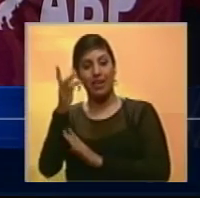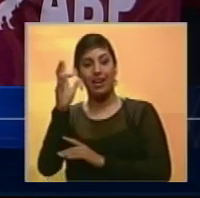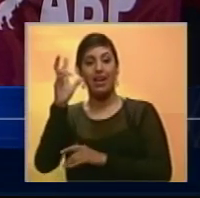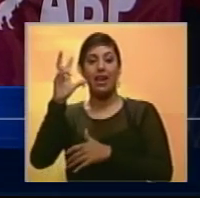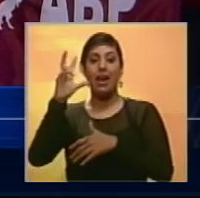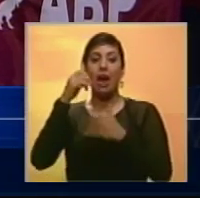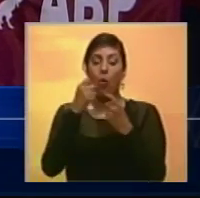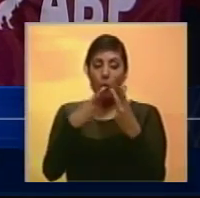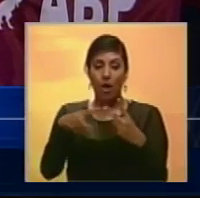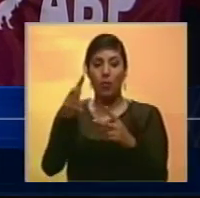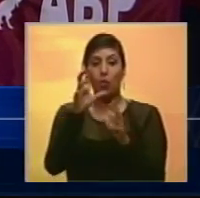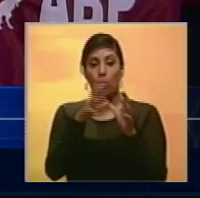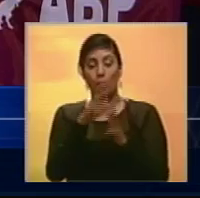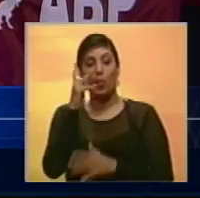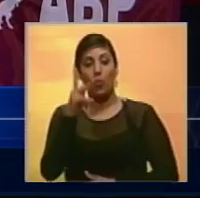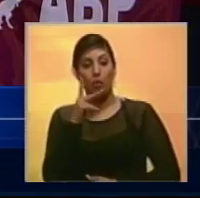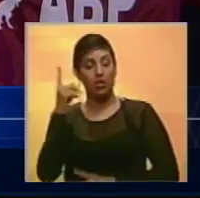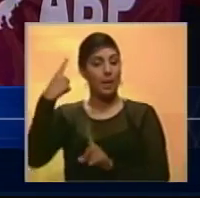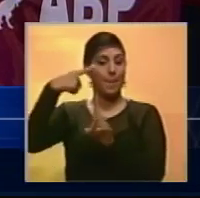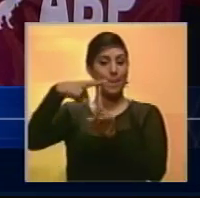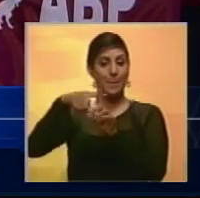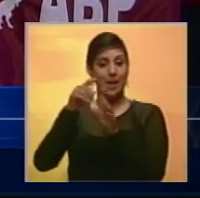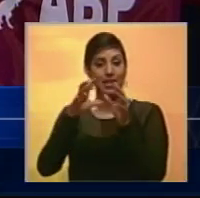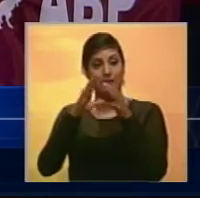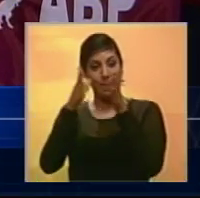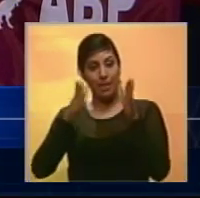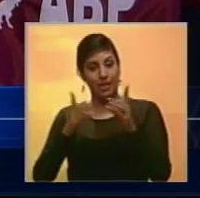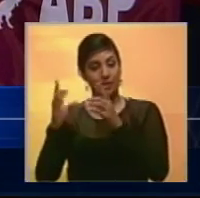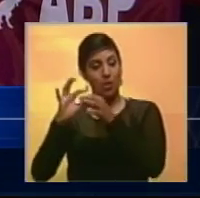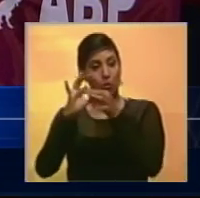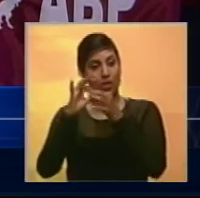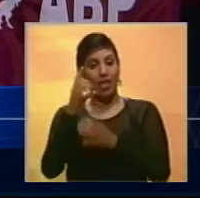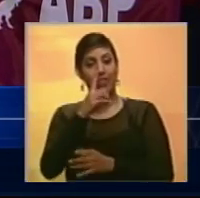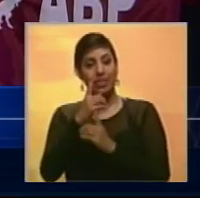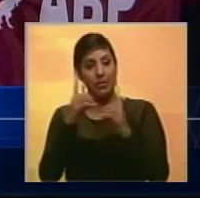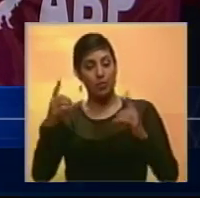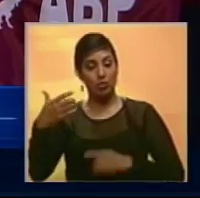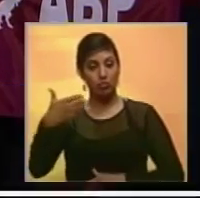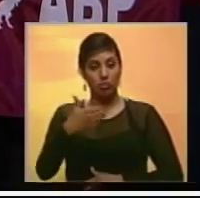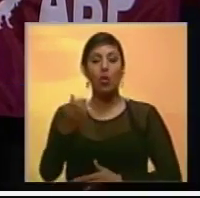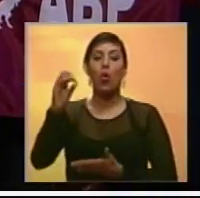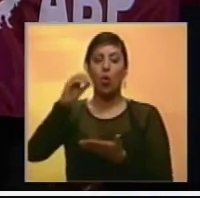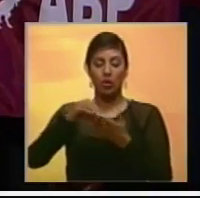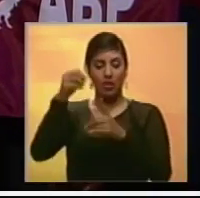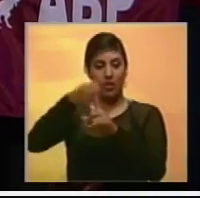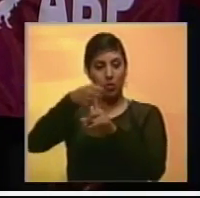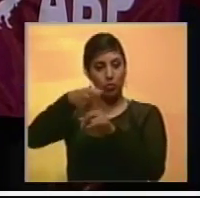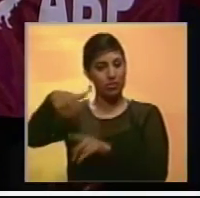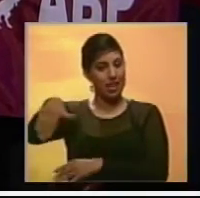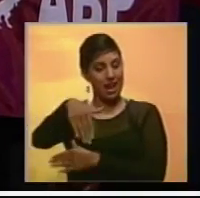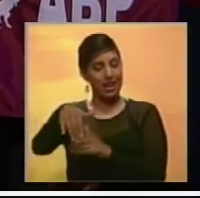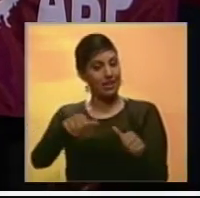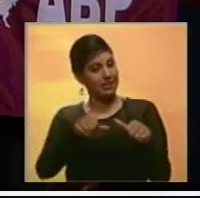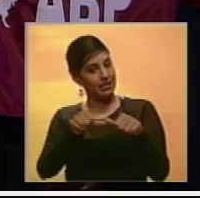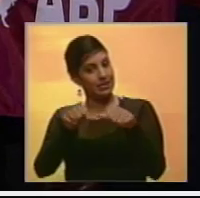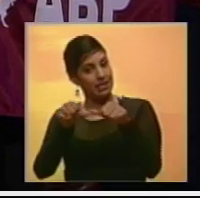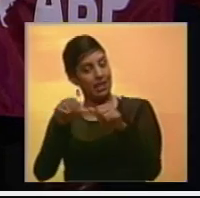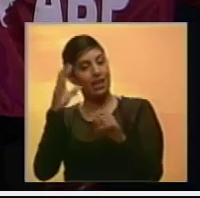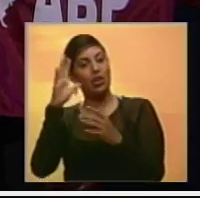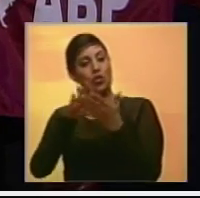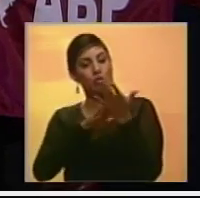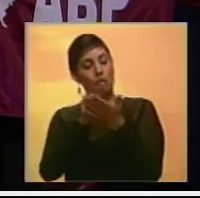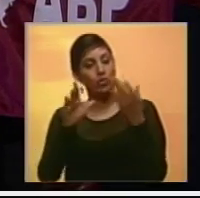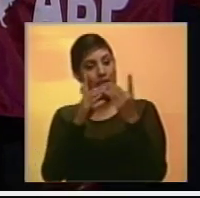de dirigentes de otros partidos políticos sumados a la mesa de la Unidad Democrática, quienes reiteraron que la lucha en las calles continuará por una